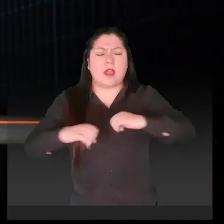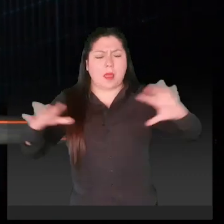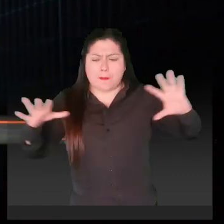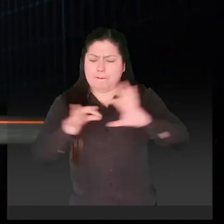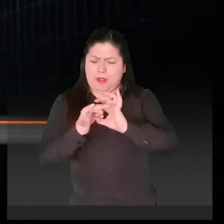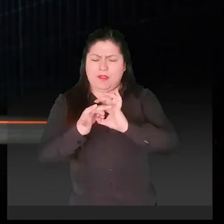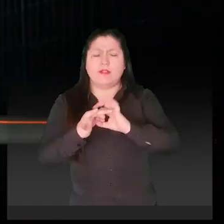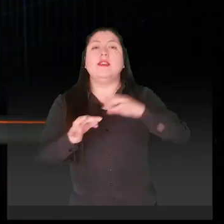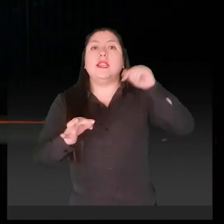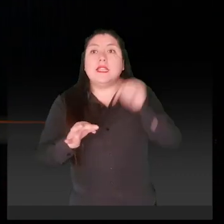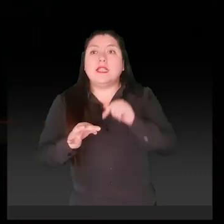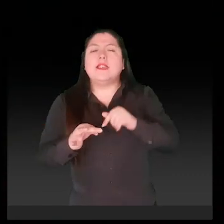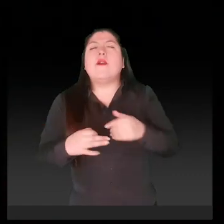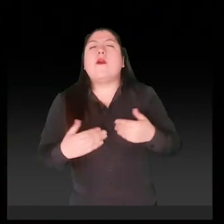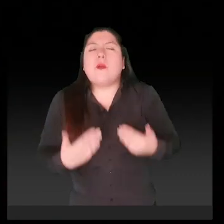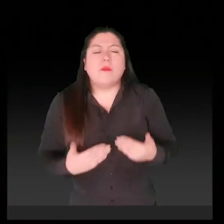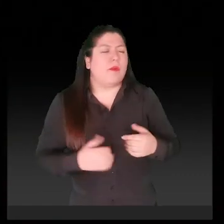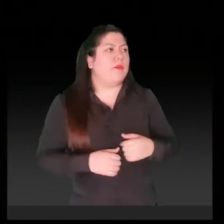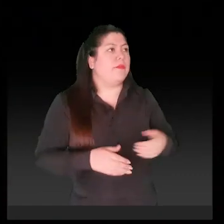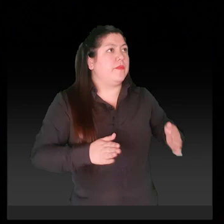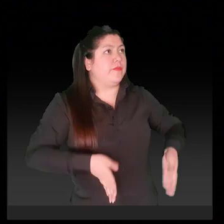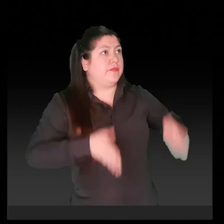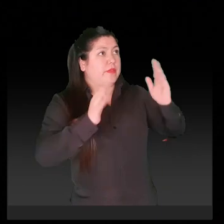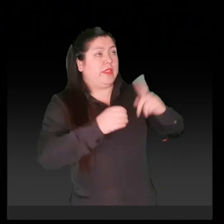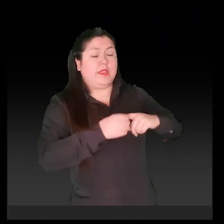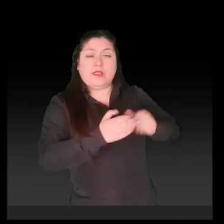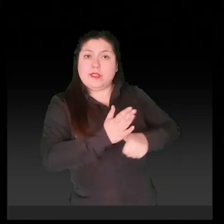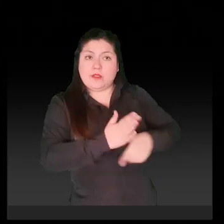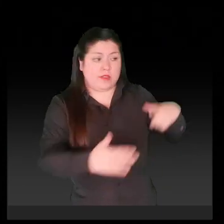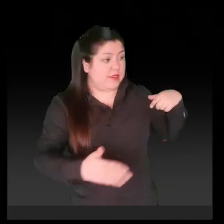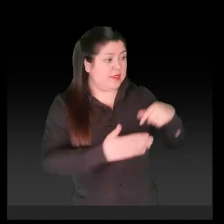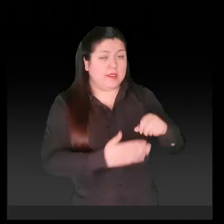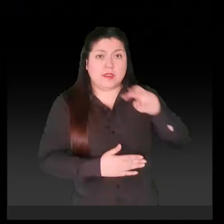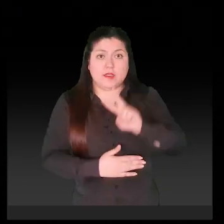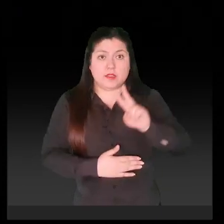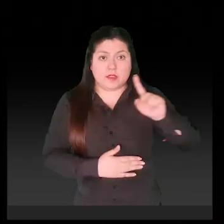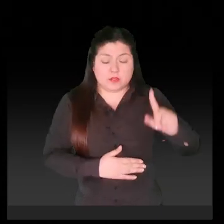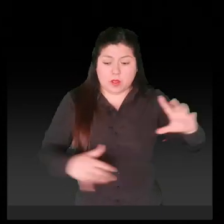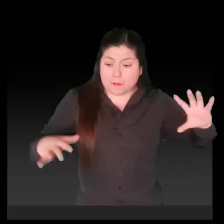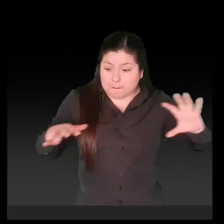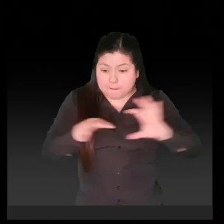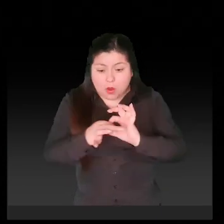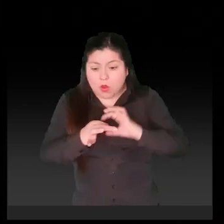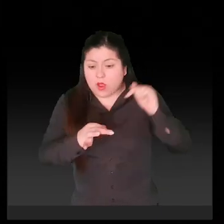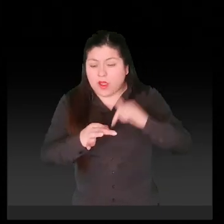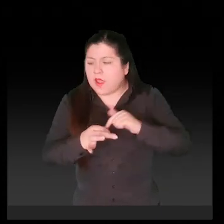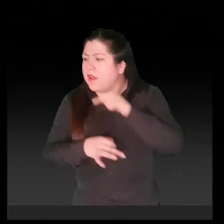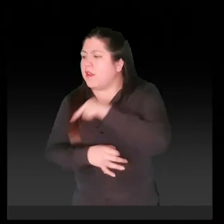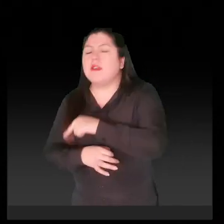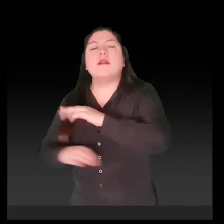través de lo que es la registraduría del siglo XXI, a través de este hilo conductor al Ministerio de las